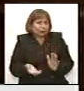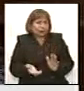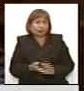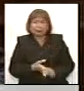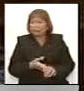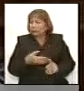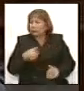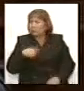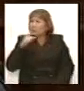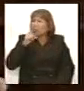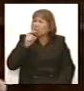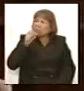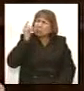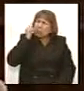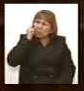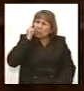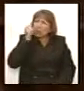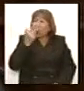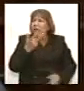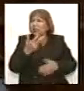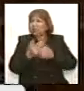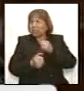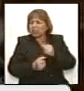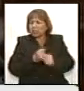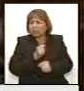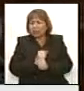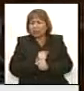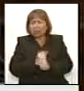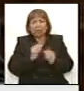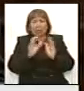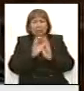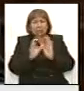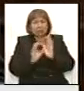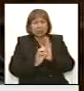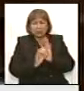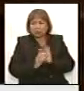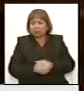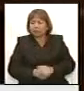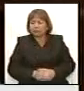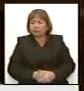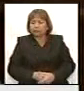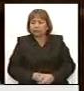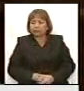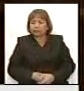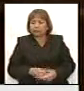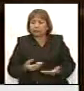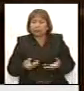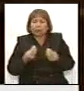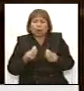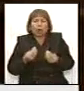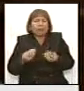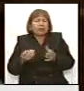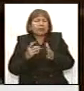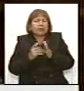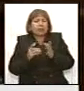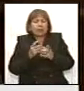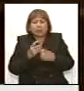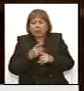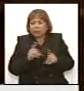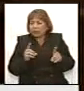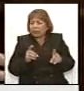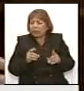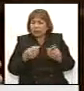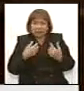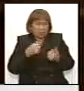Yo me pregunto, si cada 13 años cambiamos la constitución, entonces ¿cómo podemos ser una democracia estable? Pues